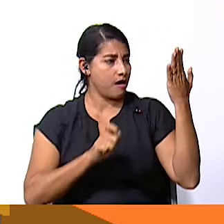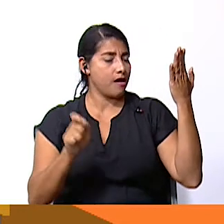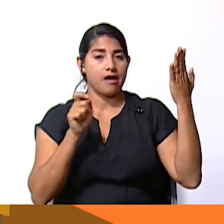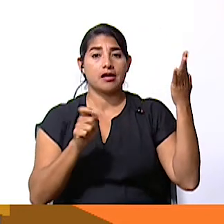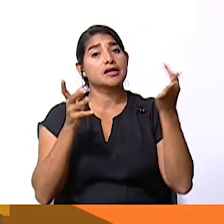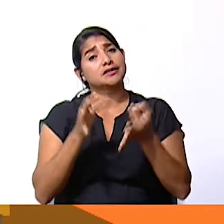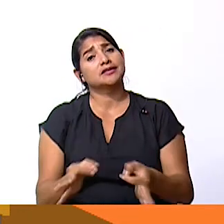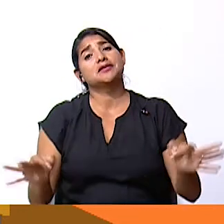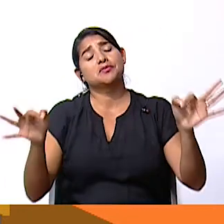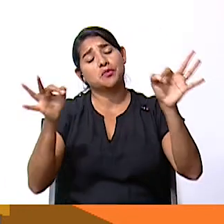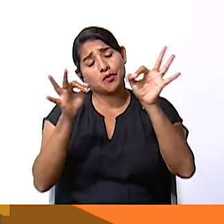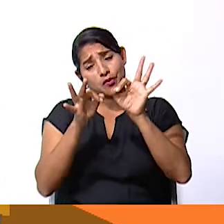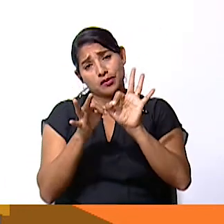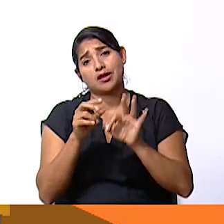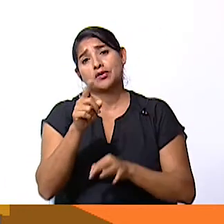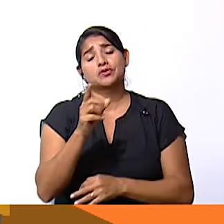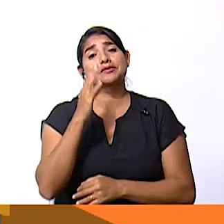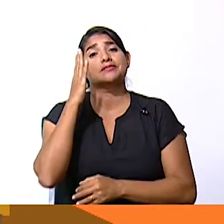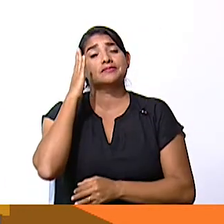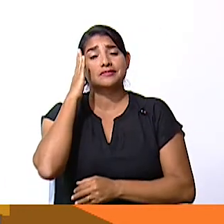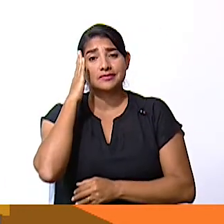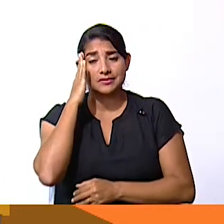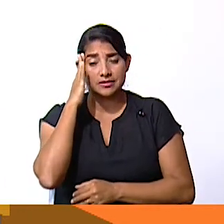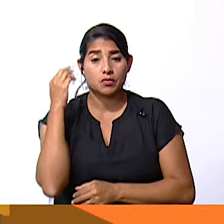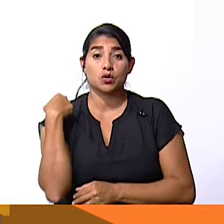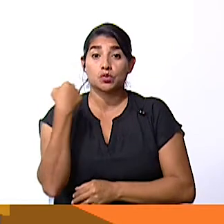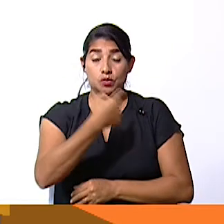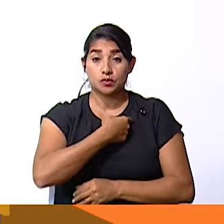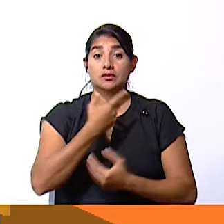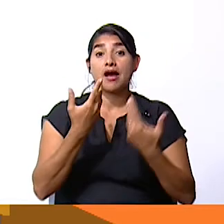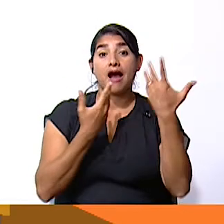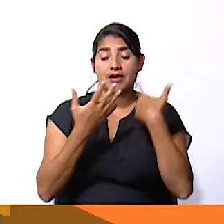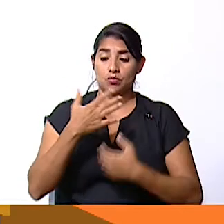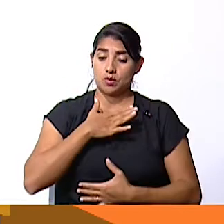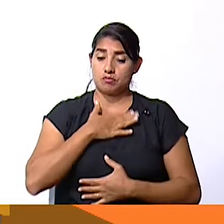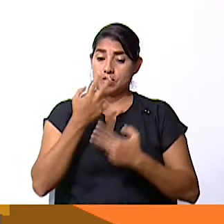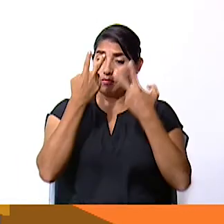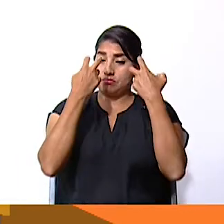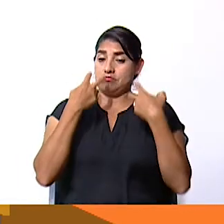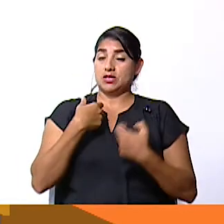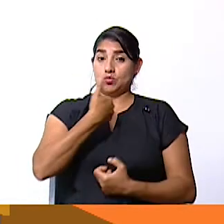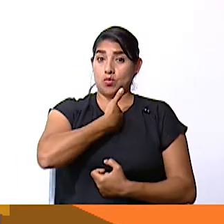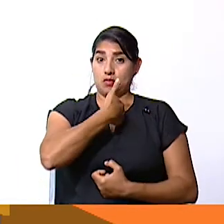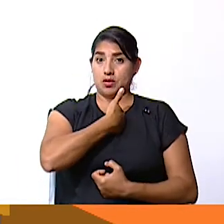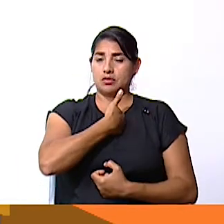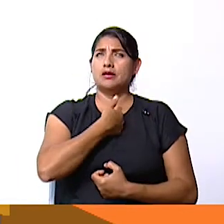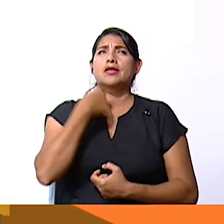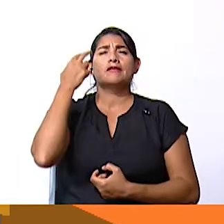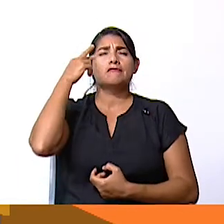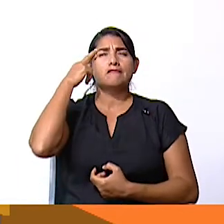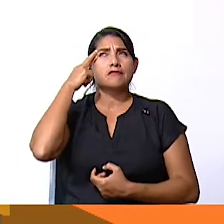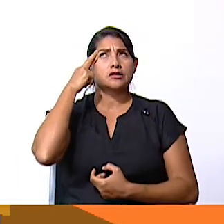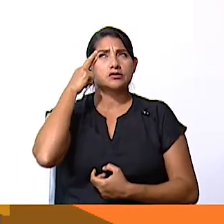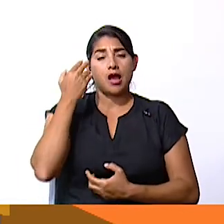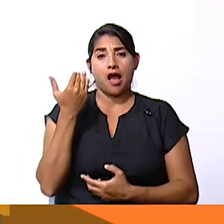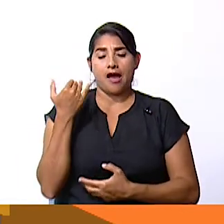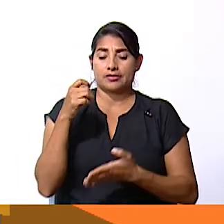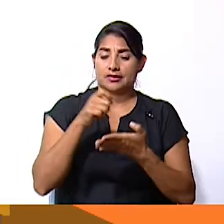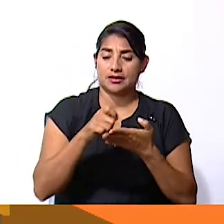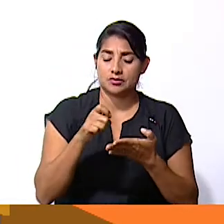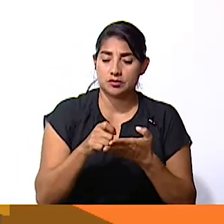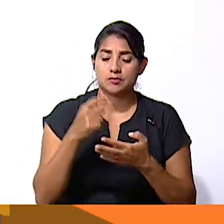muy importante que tomen en cuenta que cuando hablamos de nosotros mismos debemos reflexionar y